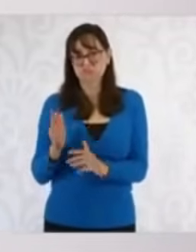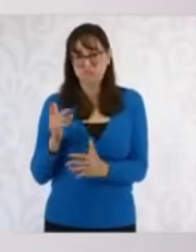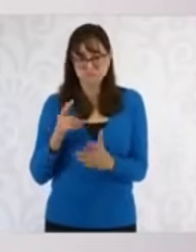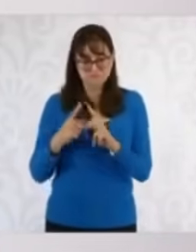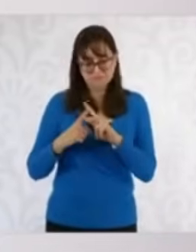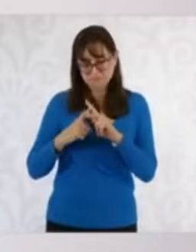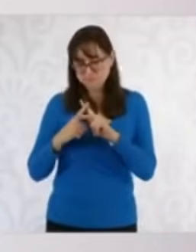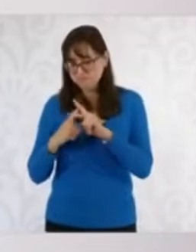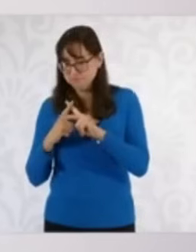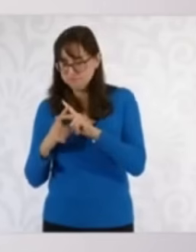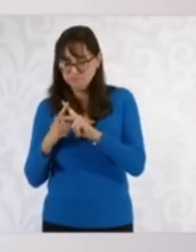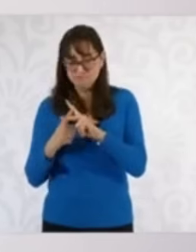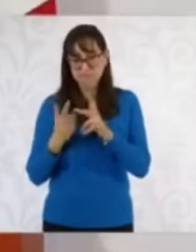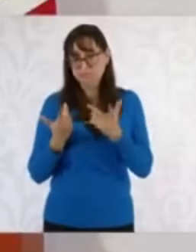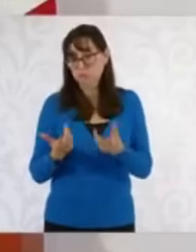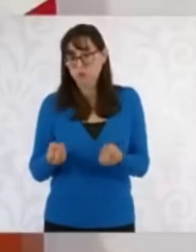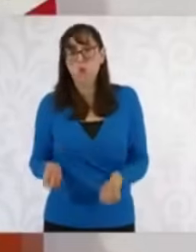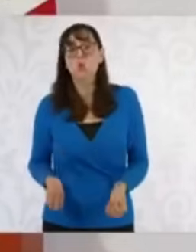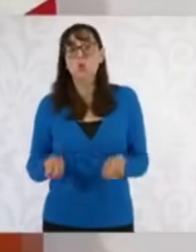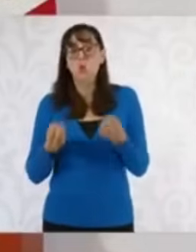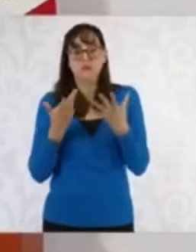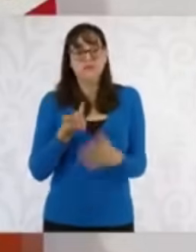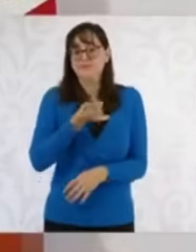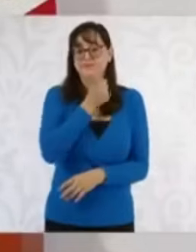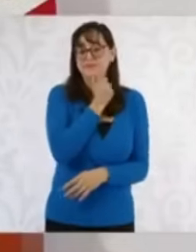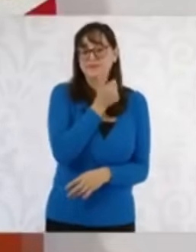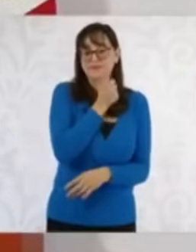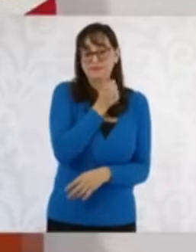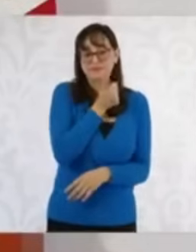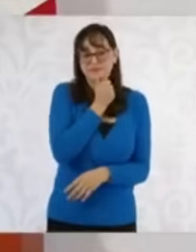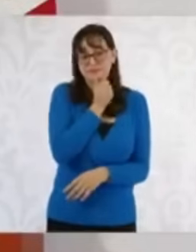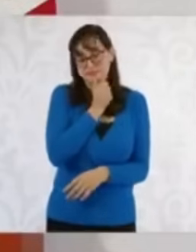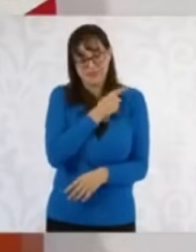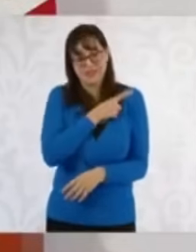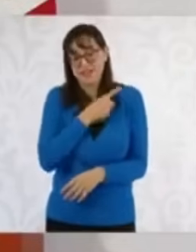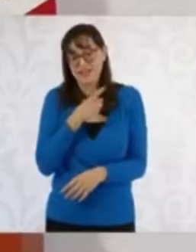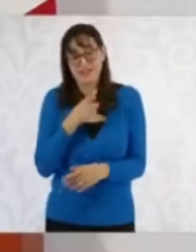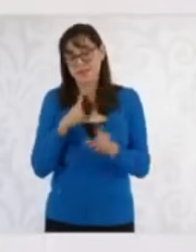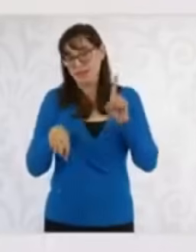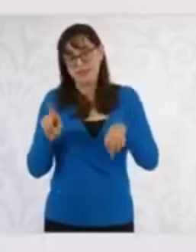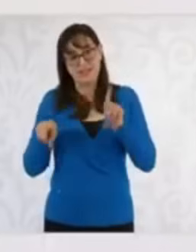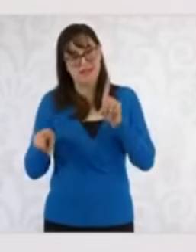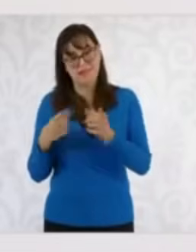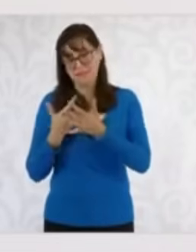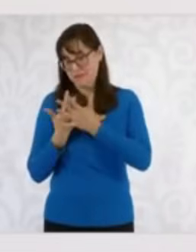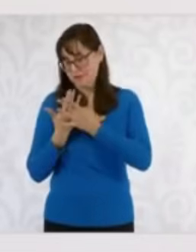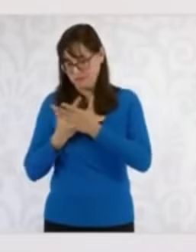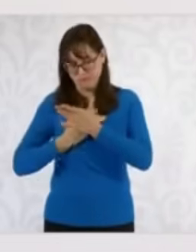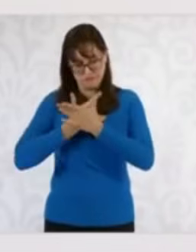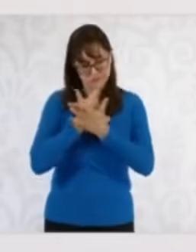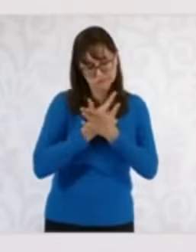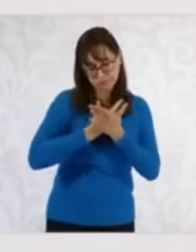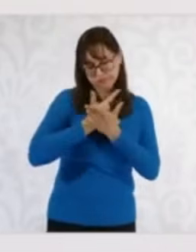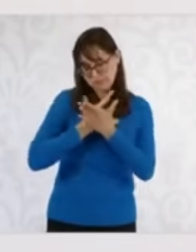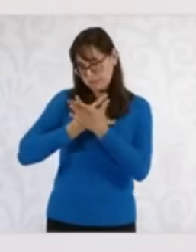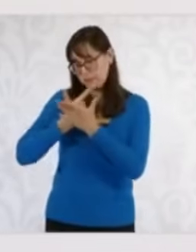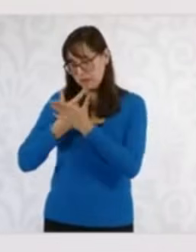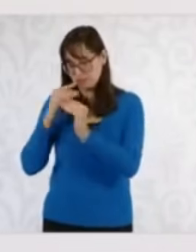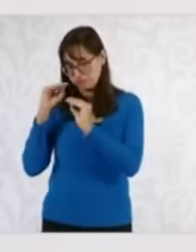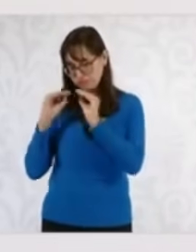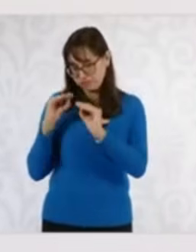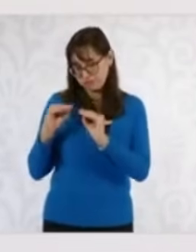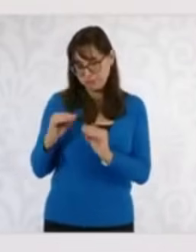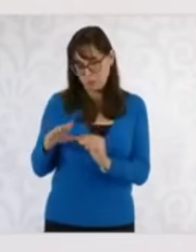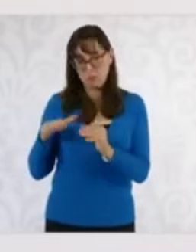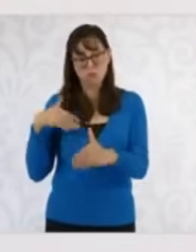la cifra final dependerá de muchas variables que estamos terminando de poner en el paquete presupuestal